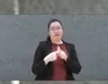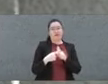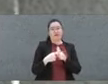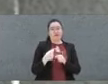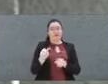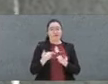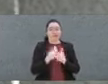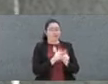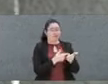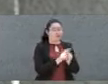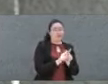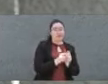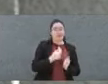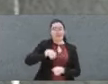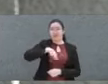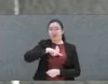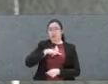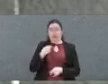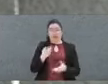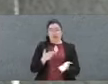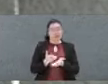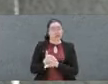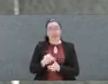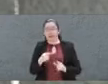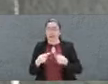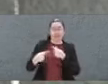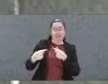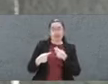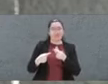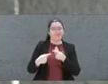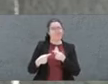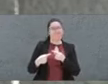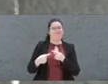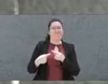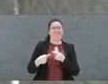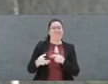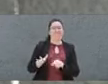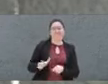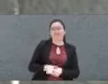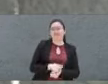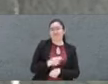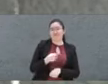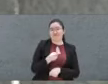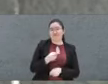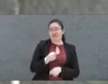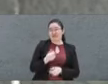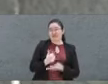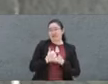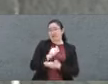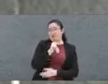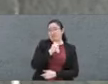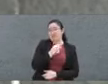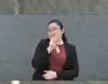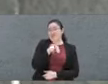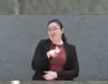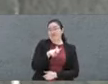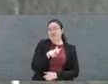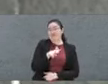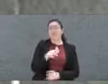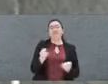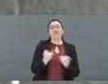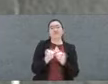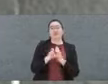no vamos a entrar porque eso no nos lleva a nada y además me parece que no tiene